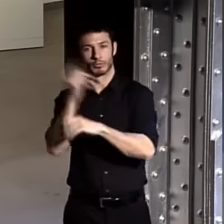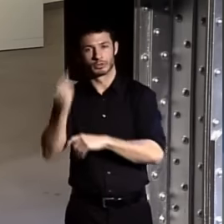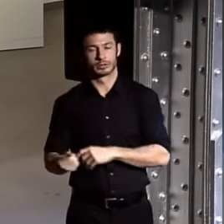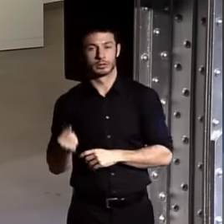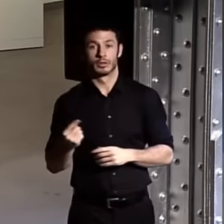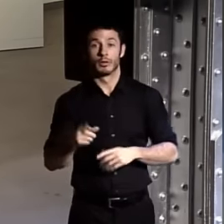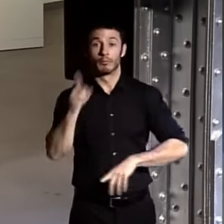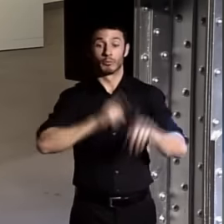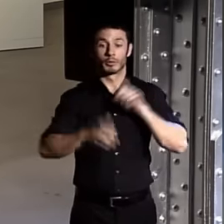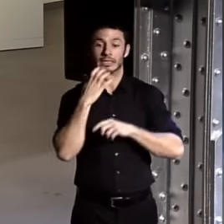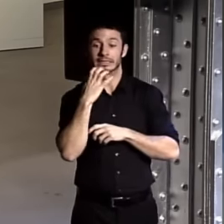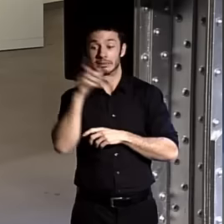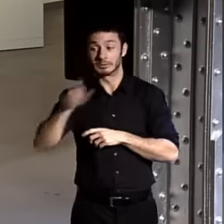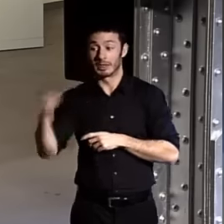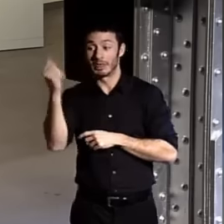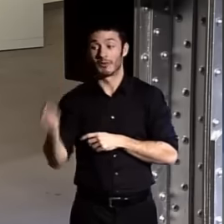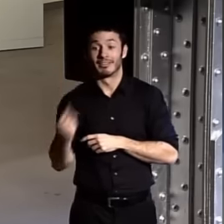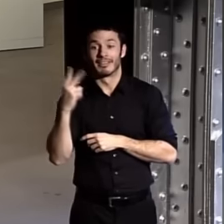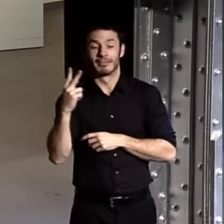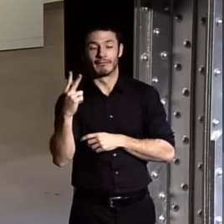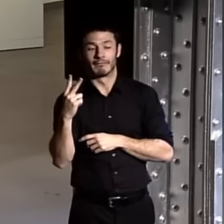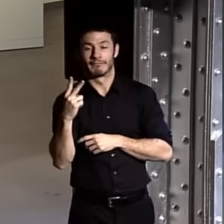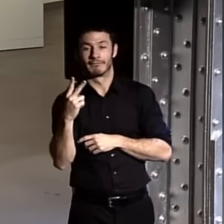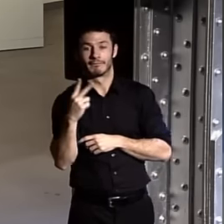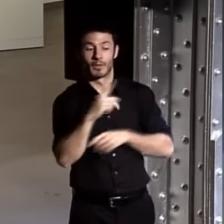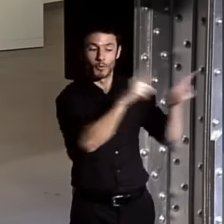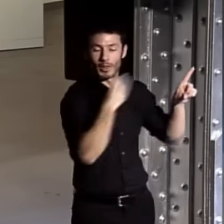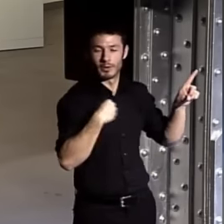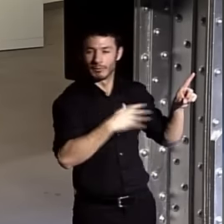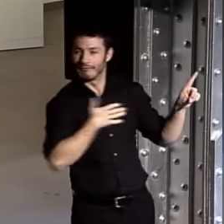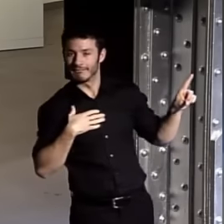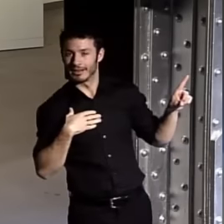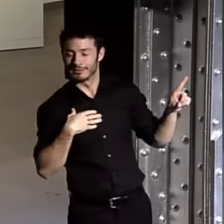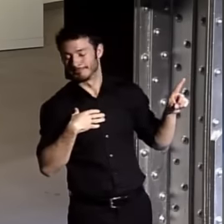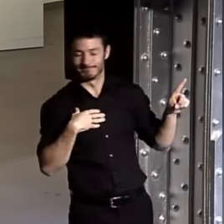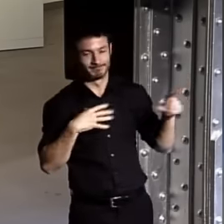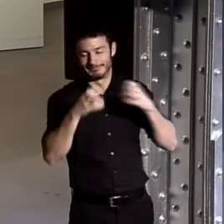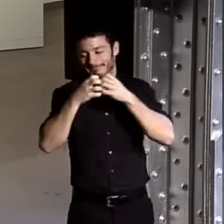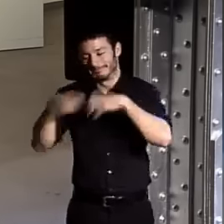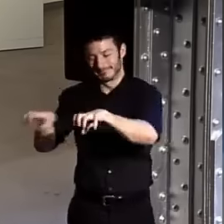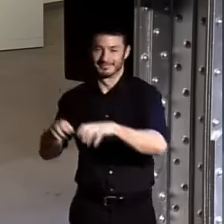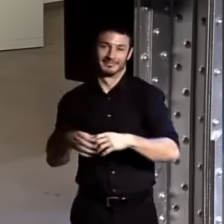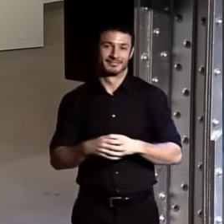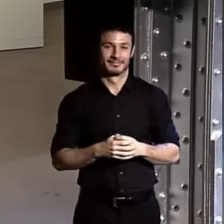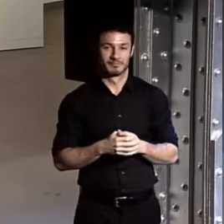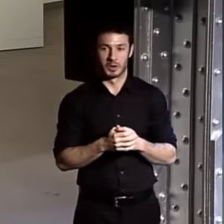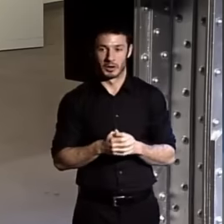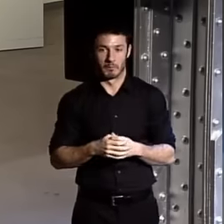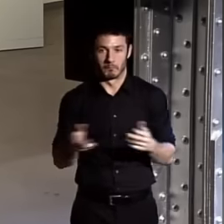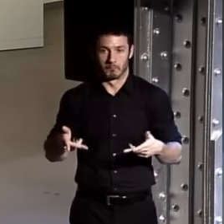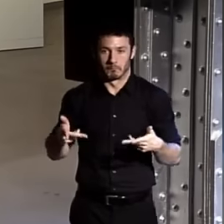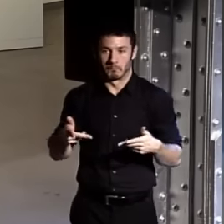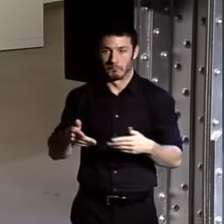pudo haber es cuando dos dibujantes querían la misma obra y Entonces hubo que repartir ahí no había opción pero por lo demás no se les dio ninguna